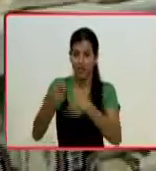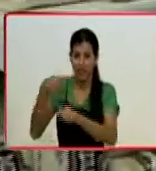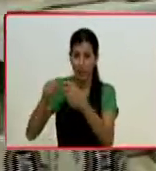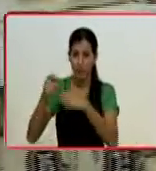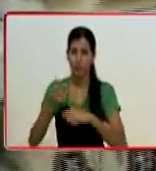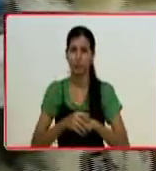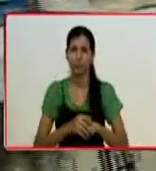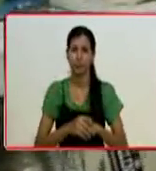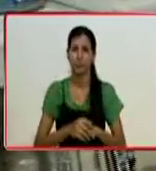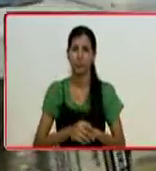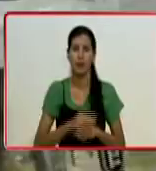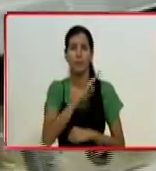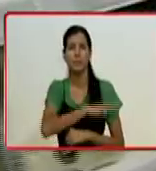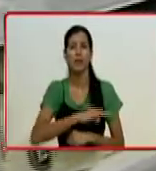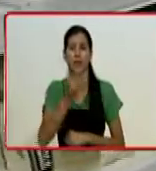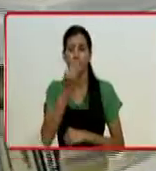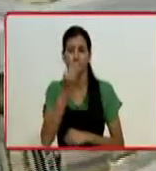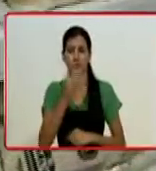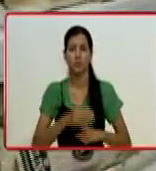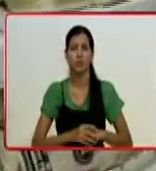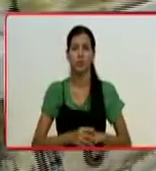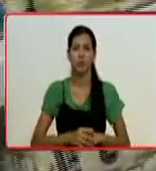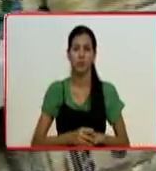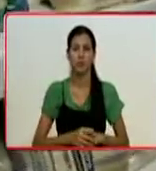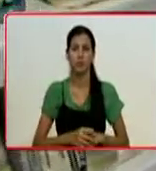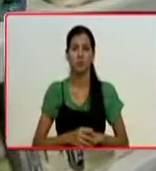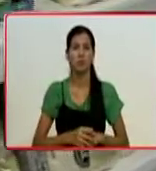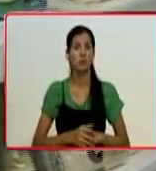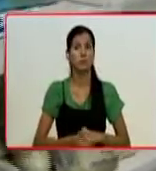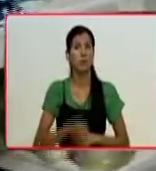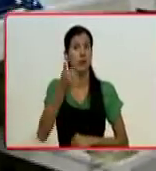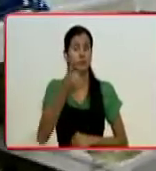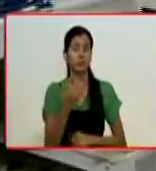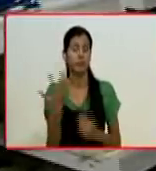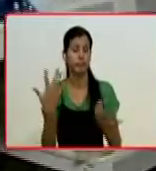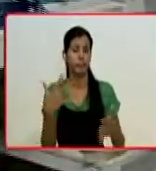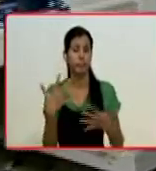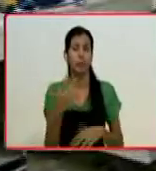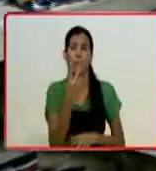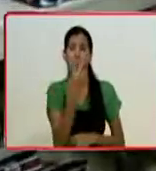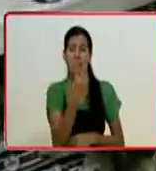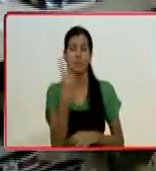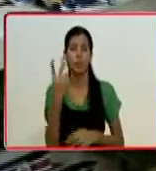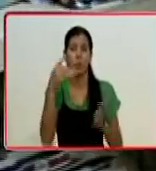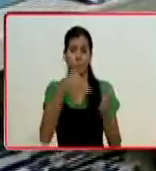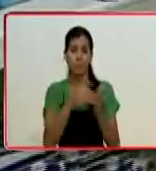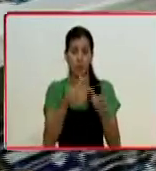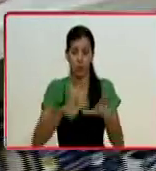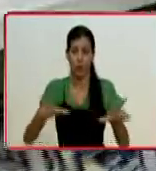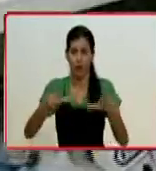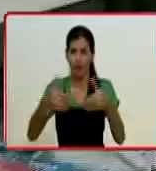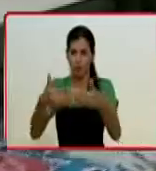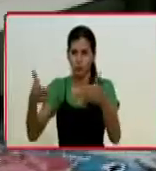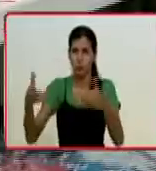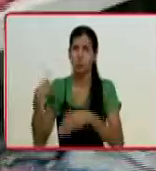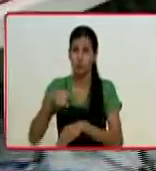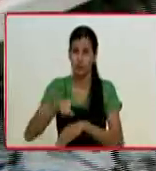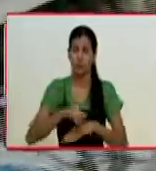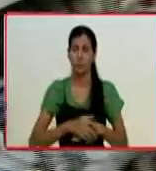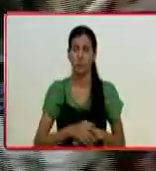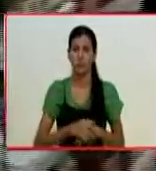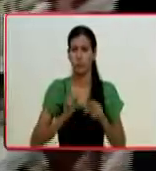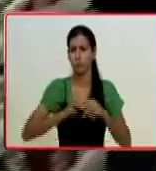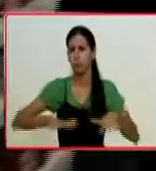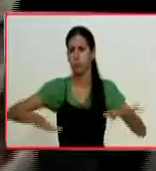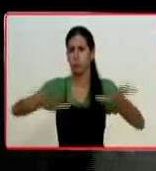de nuestra misión alimentación, a través de nuestros más de 22 mil puntos que tenemos diseminados en